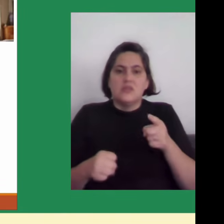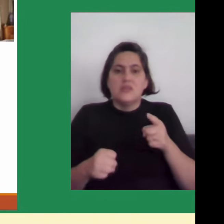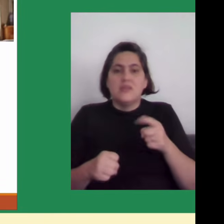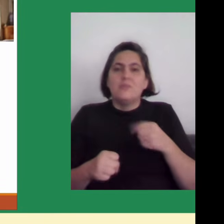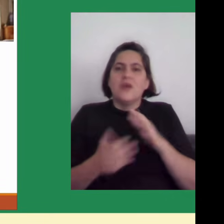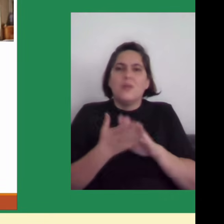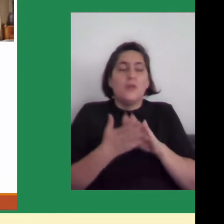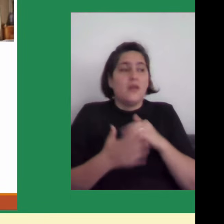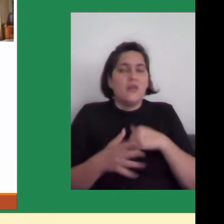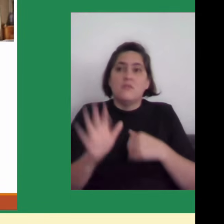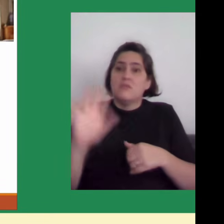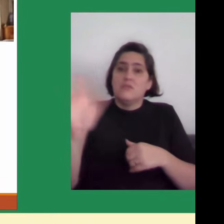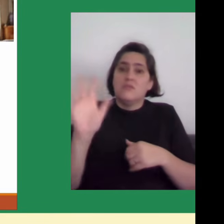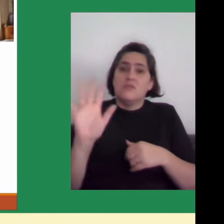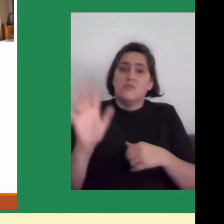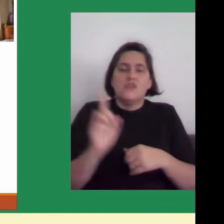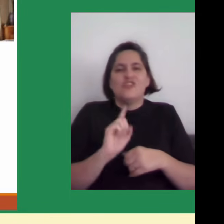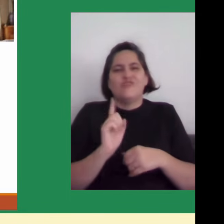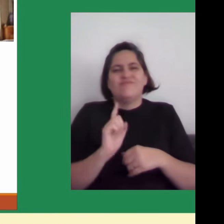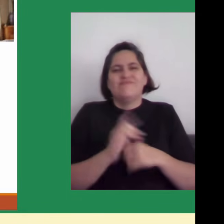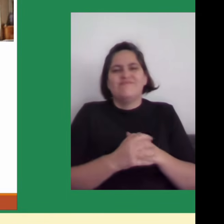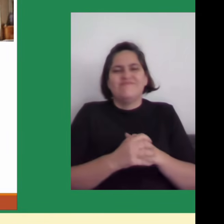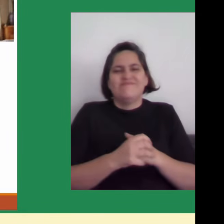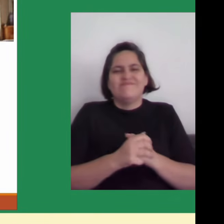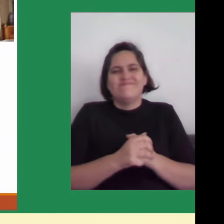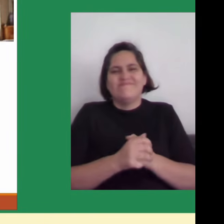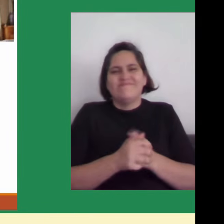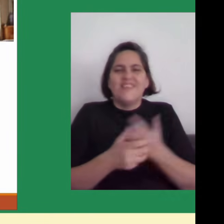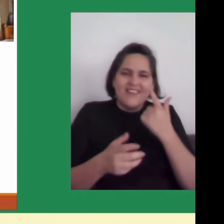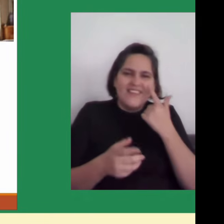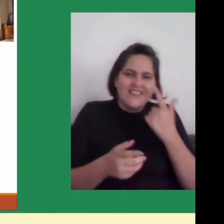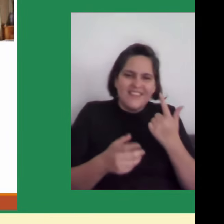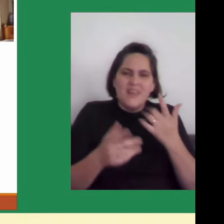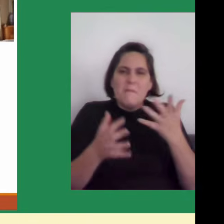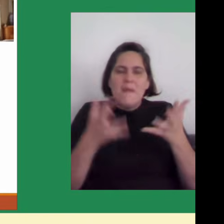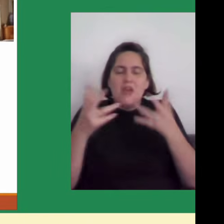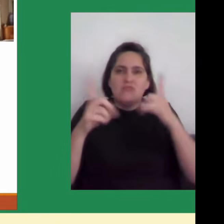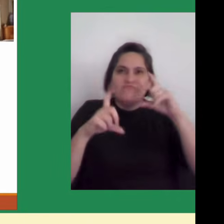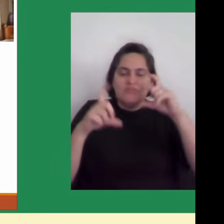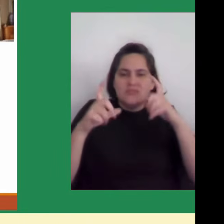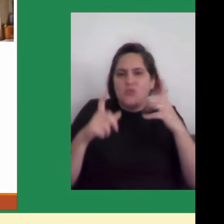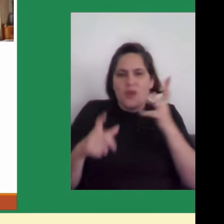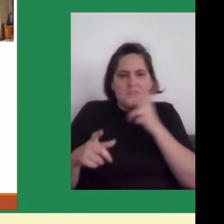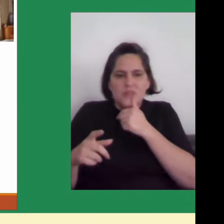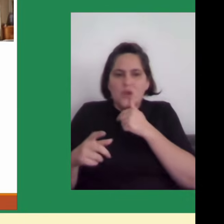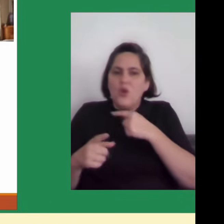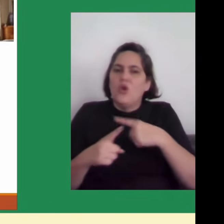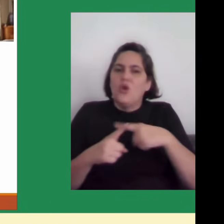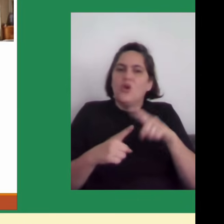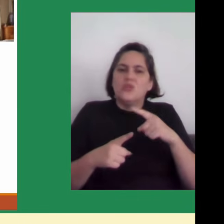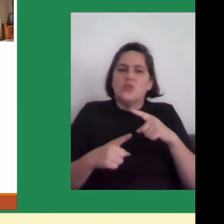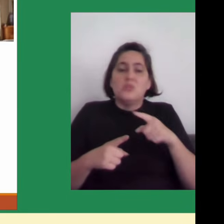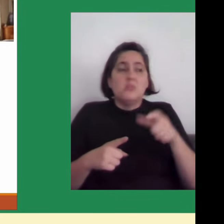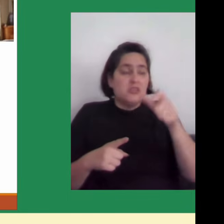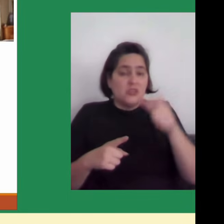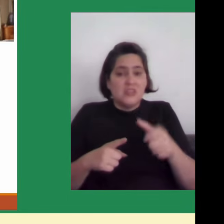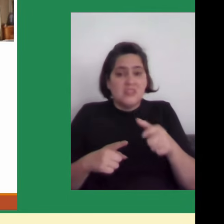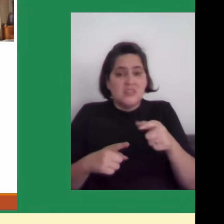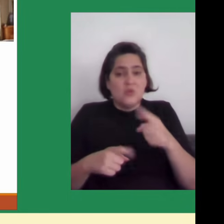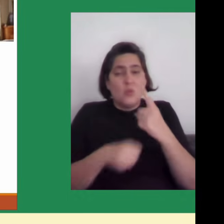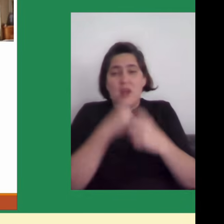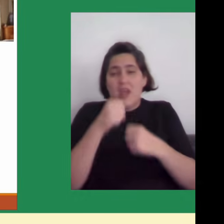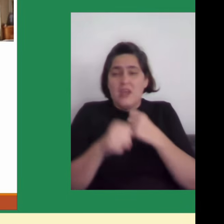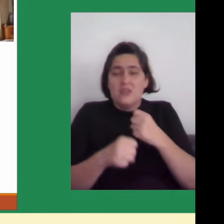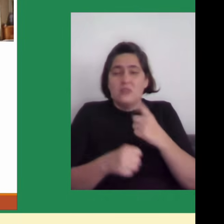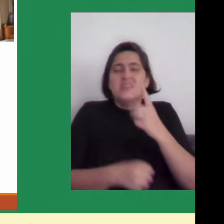mano, cuando no comparte intereses con otras personas hacia los 15 meses de edad, por ejemplo, no mostrar un objeto